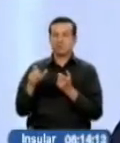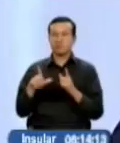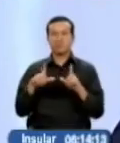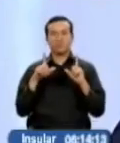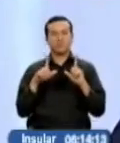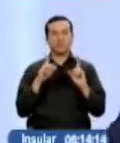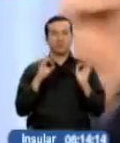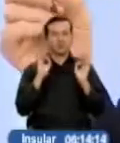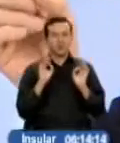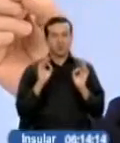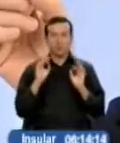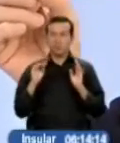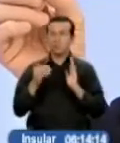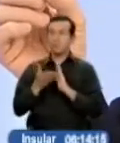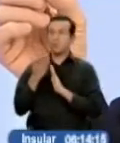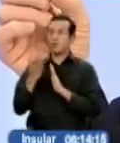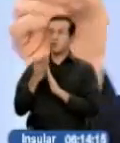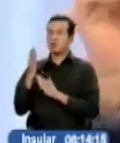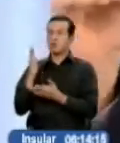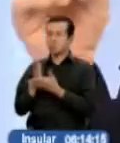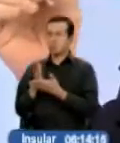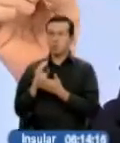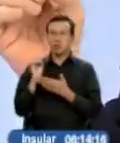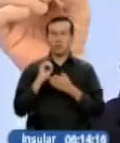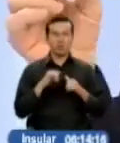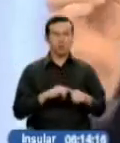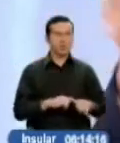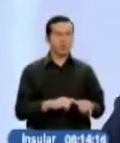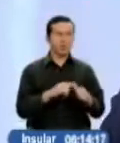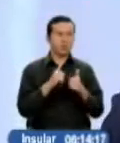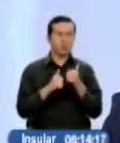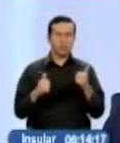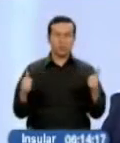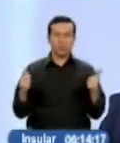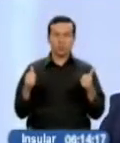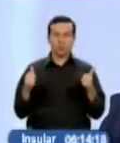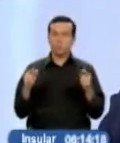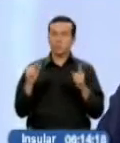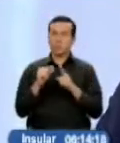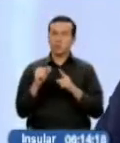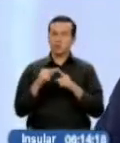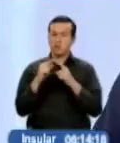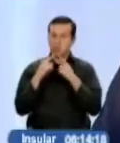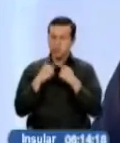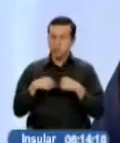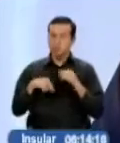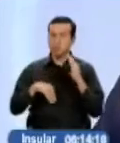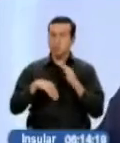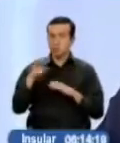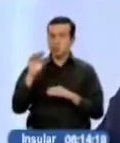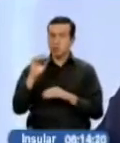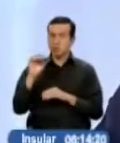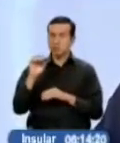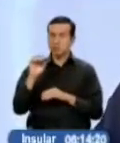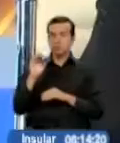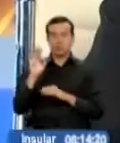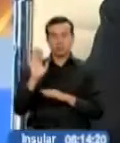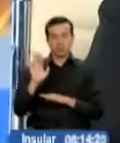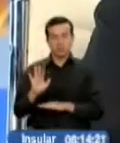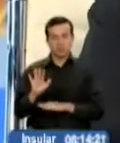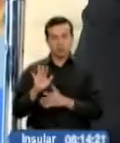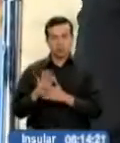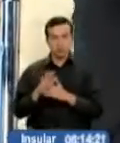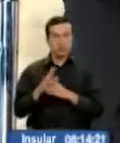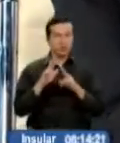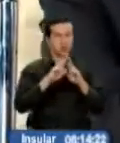de incremento de la radicalidad o de continuidad. Yo creo que el lenguaje debería ser incluso un poquito más radical. A ver, aquí hay varios